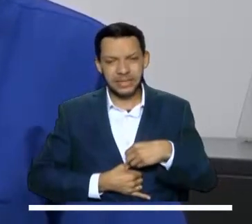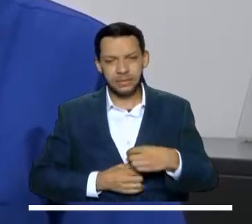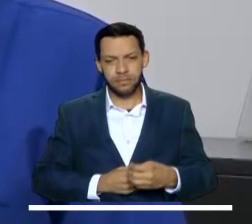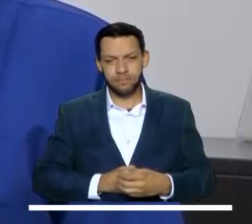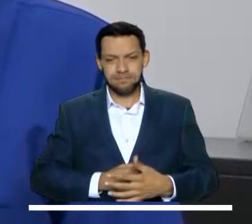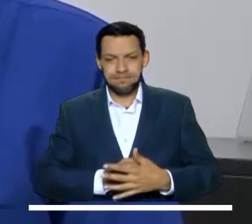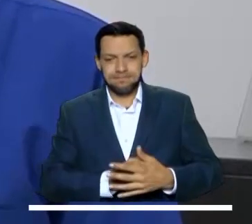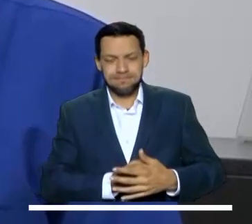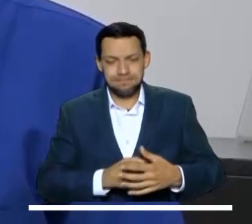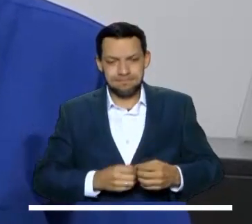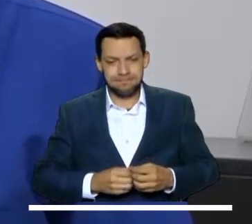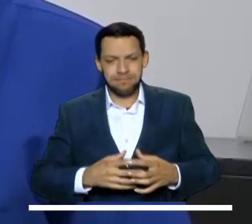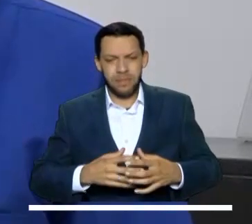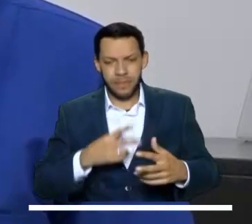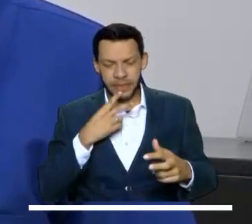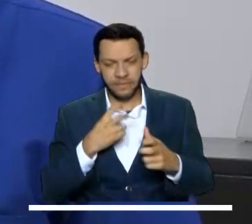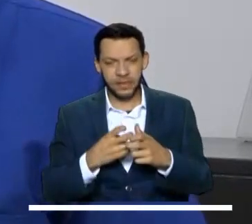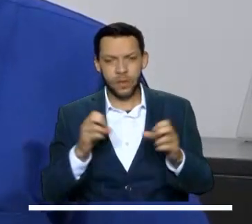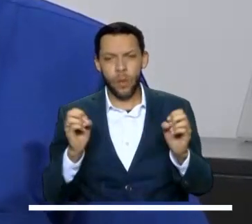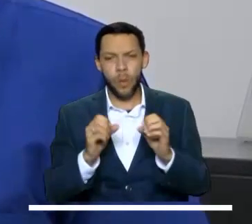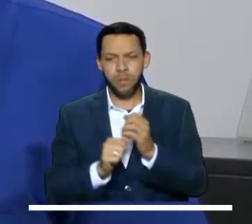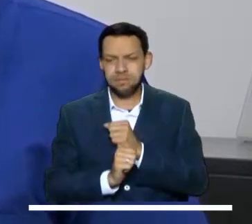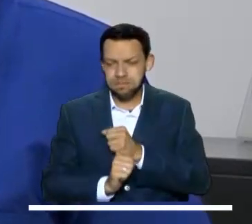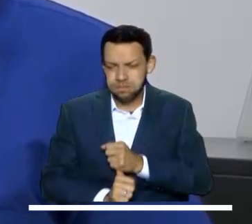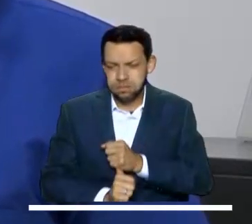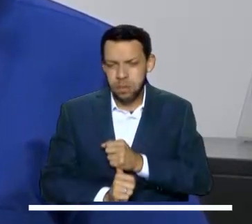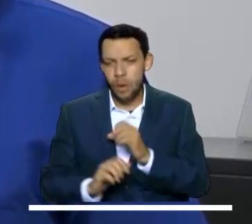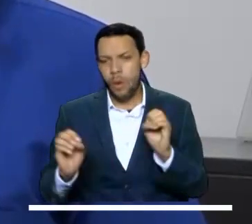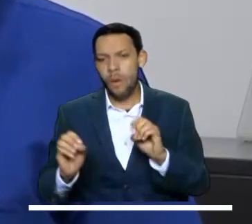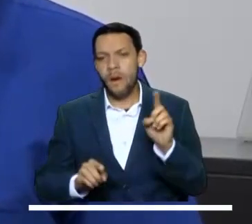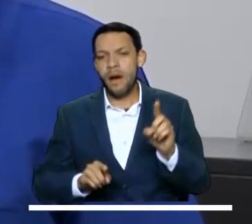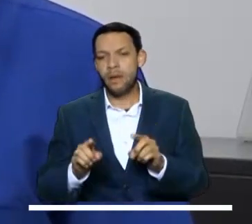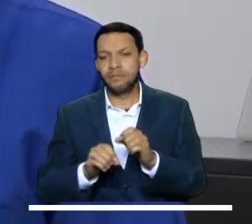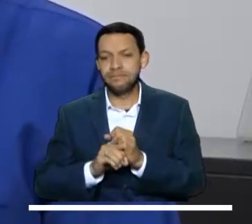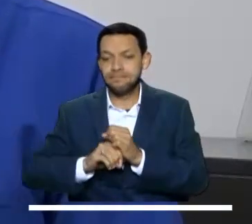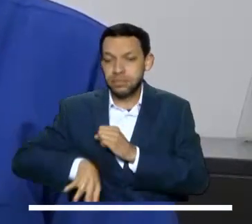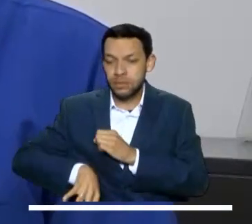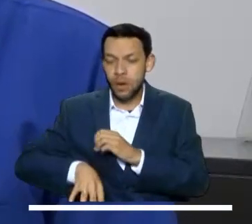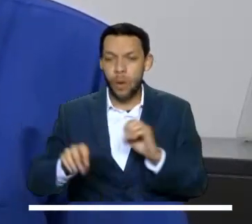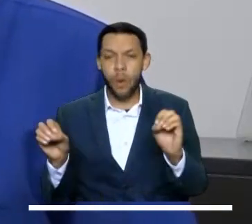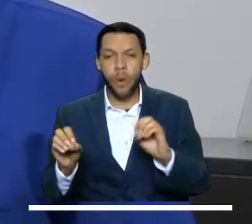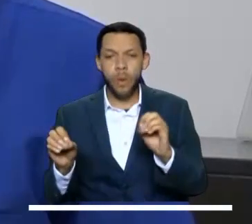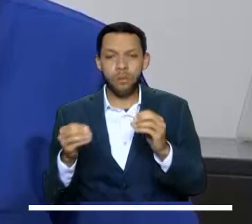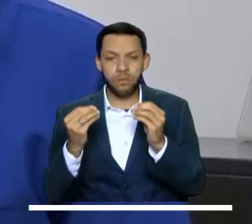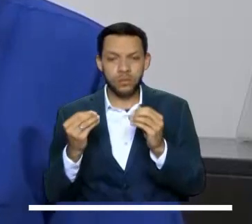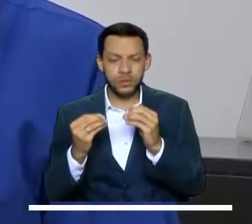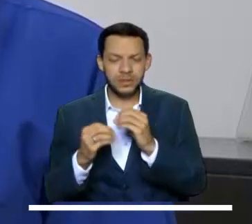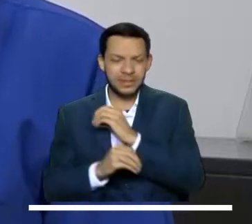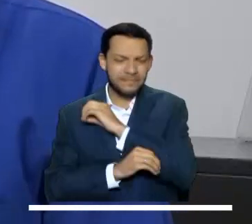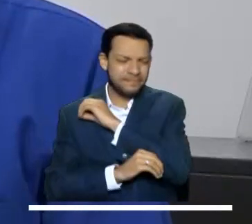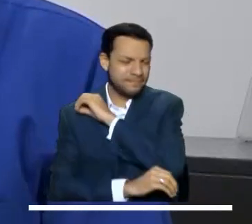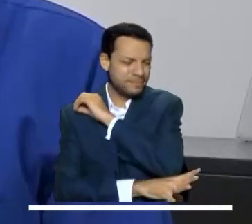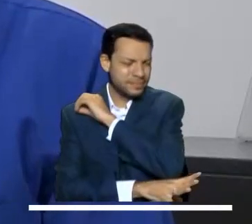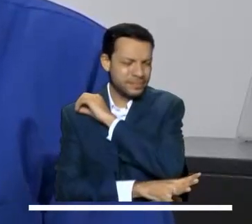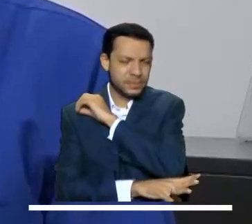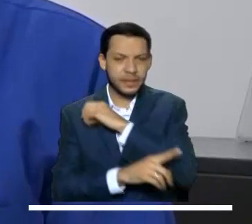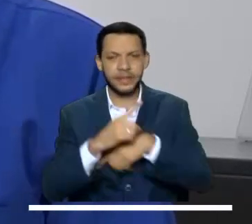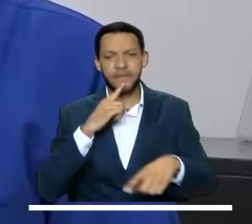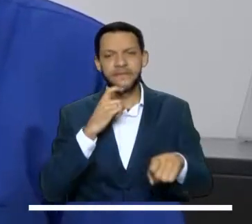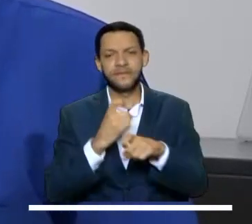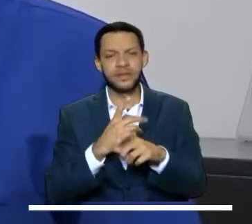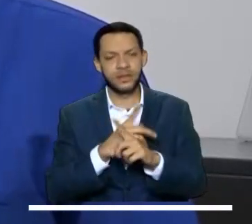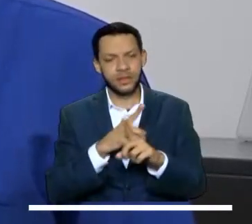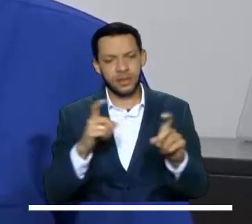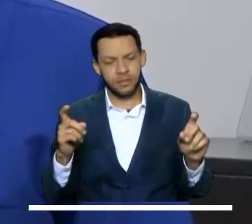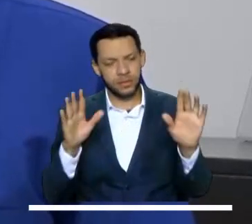abdomen, dificultades para evacuar o deposiciones diarreicas y mucha flatulencia o gases intestinales son síntomas relacionados con el tema de la